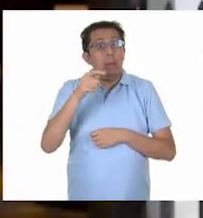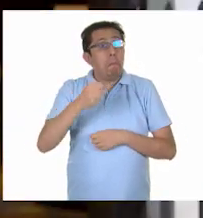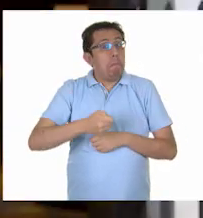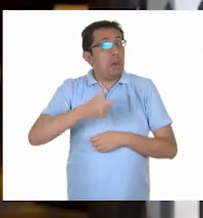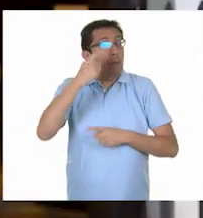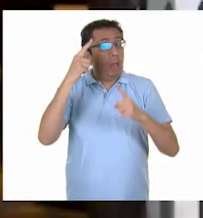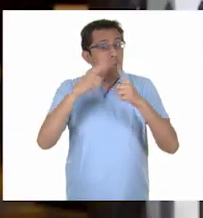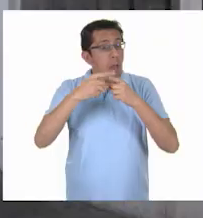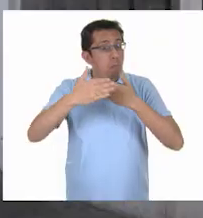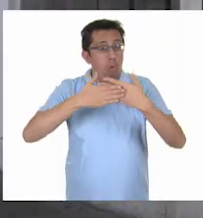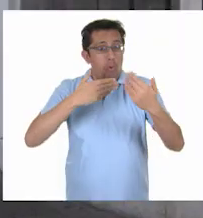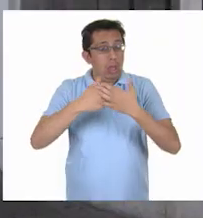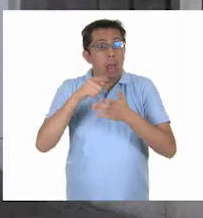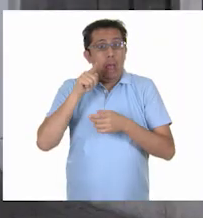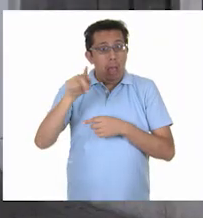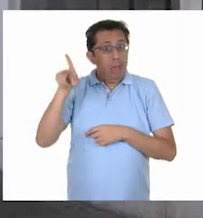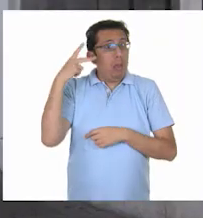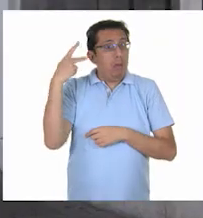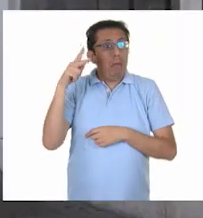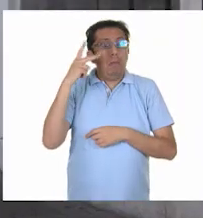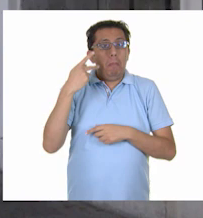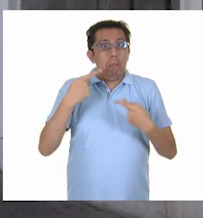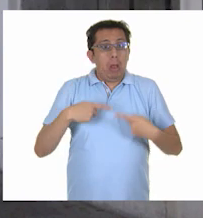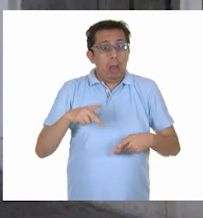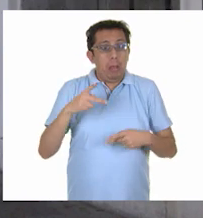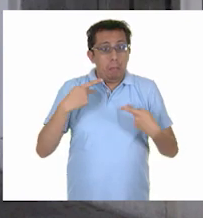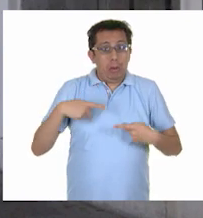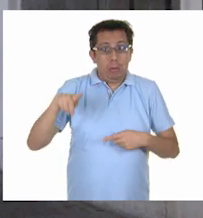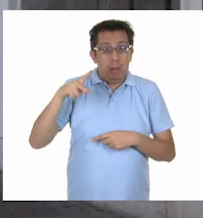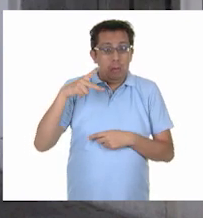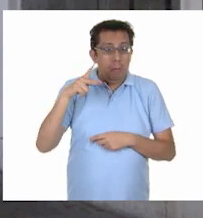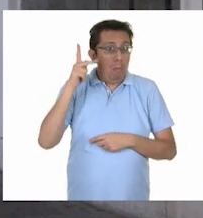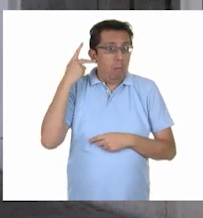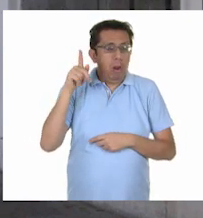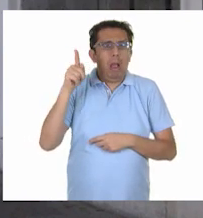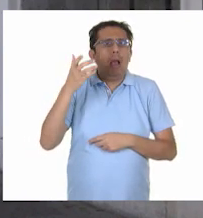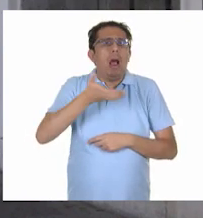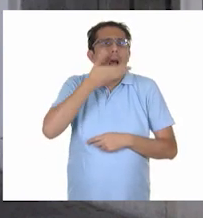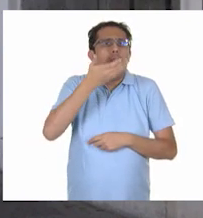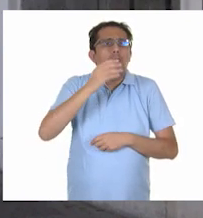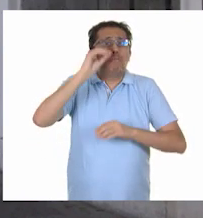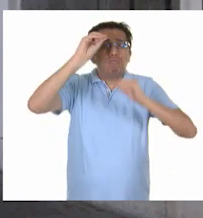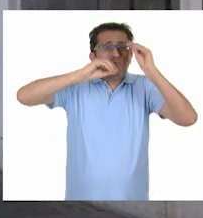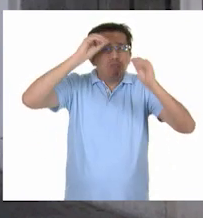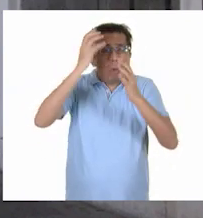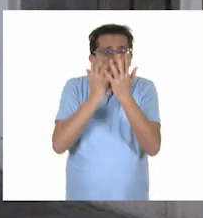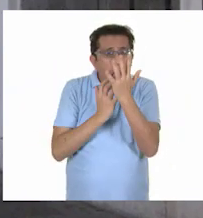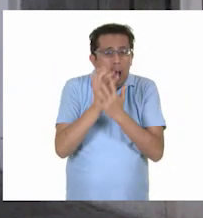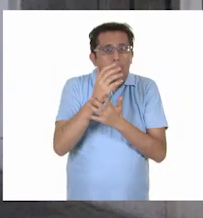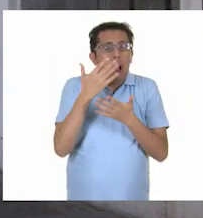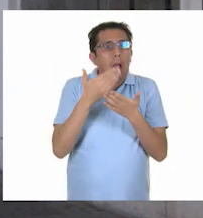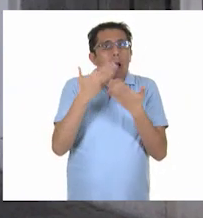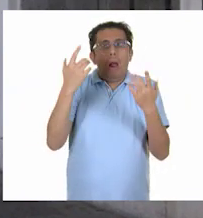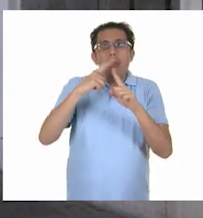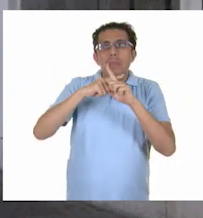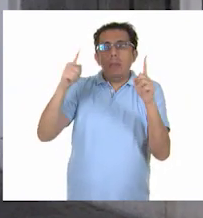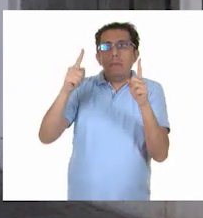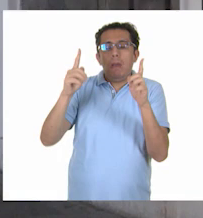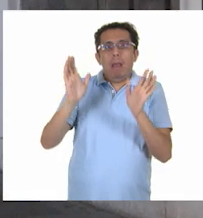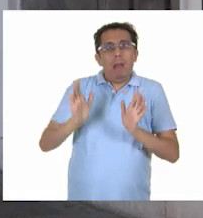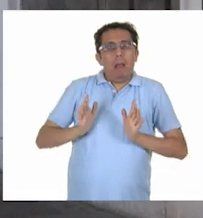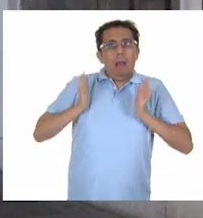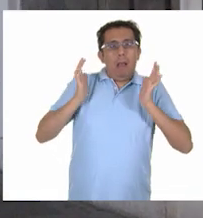en Puebla y un escándalo para los poblanos porque estábamos acostumbrados al barroco, al neoclásico, a